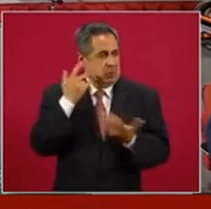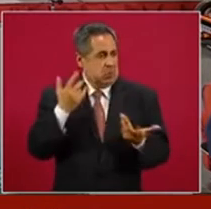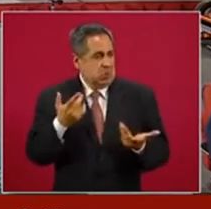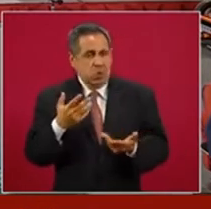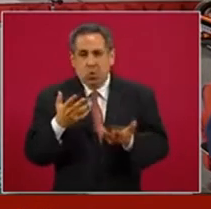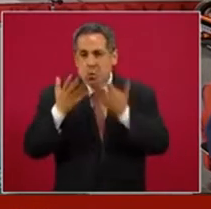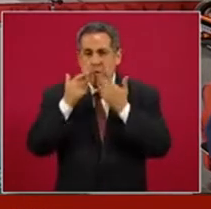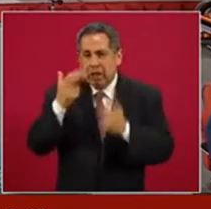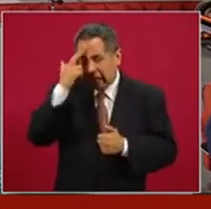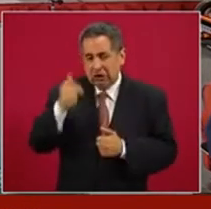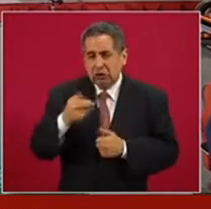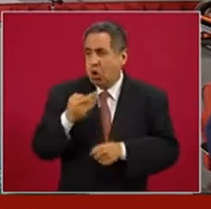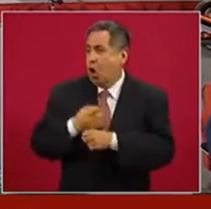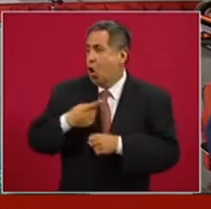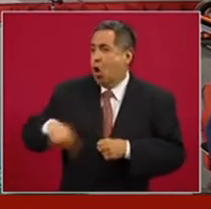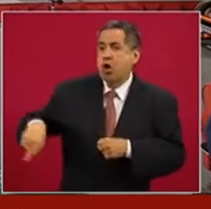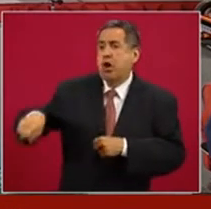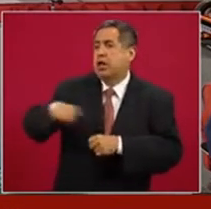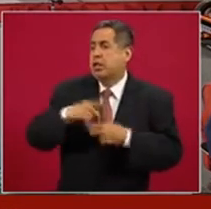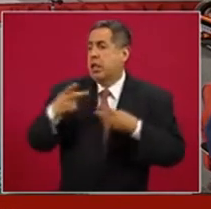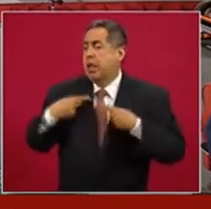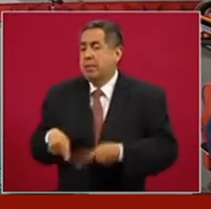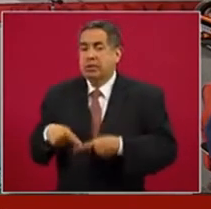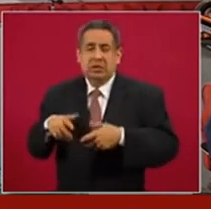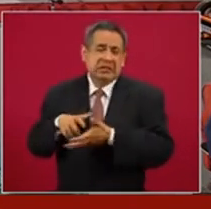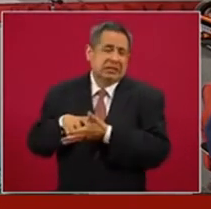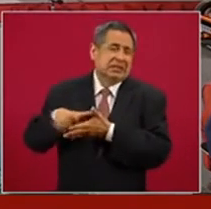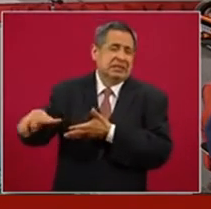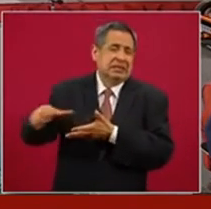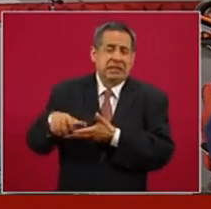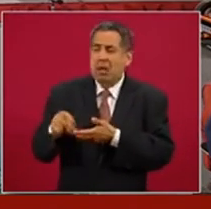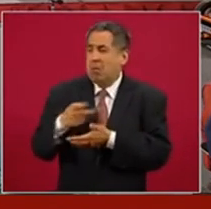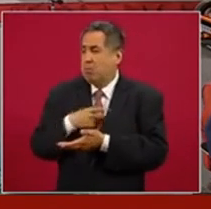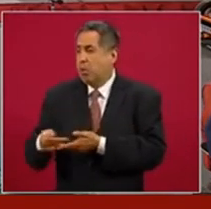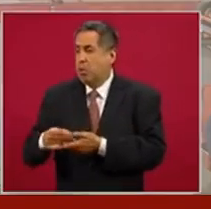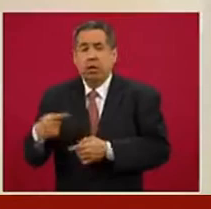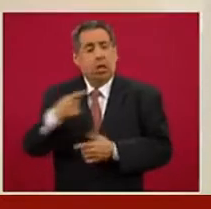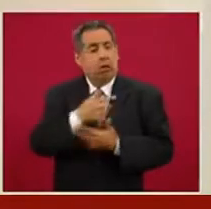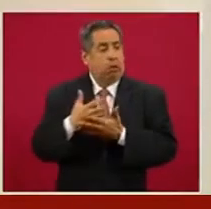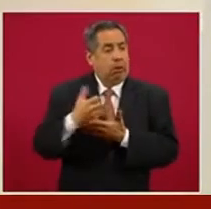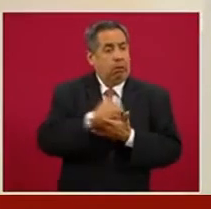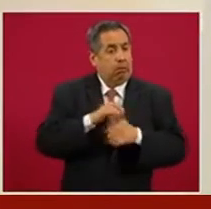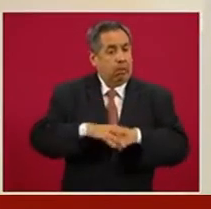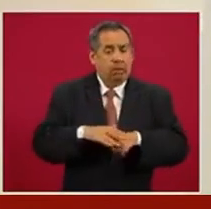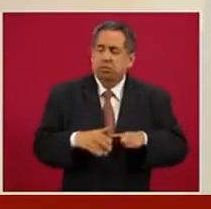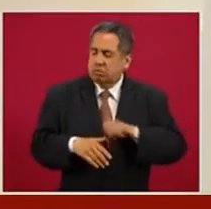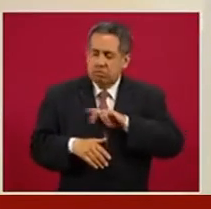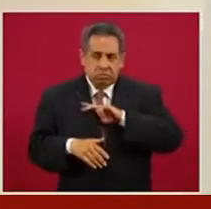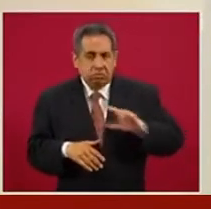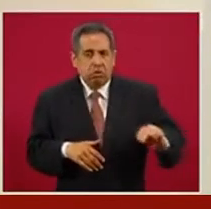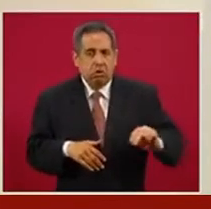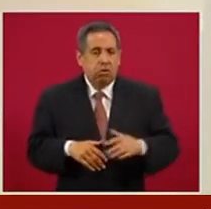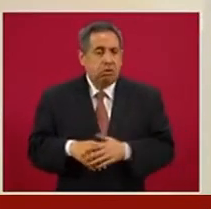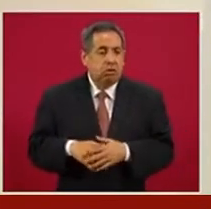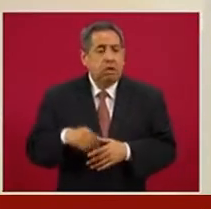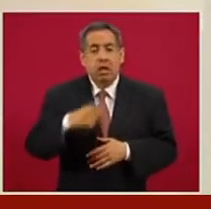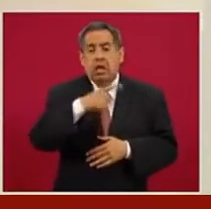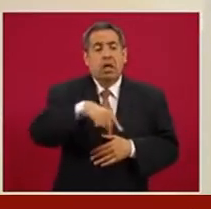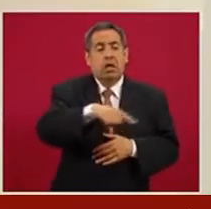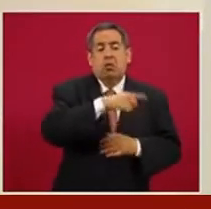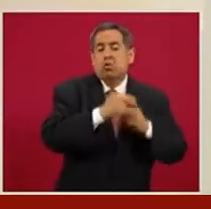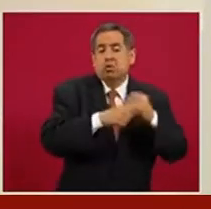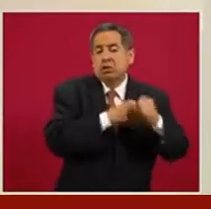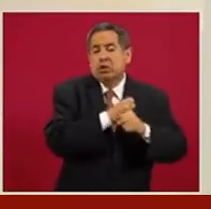el contexto de carencias en el que vive más de la mitad de la población. Quienes por décadas endilgaron adjetivos